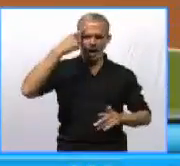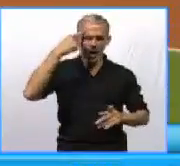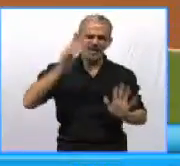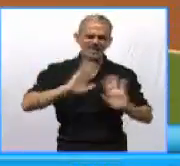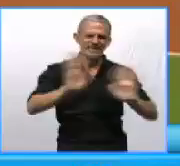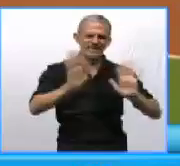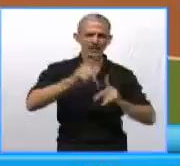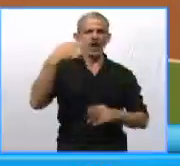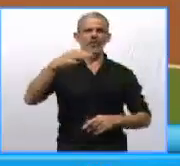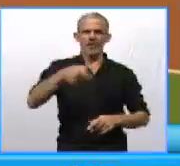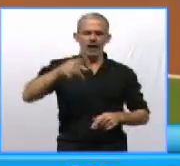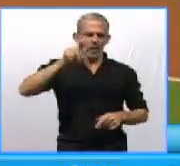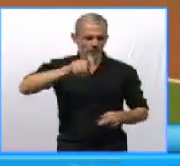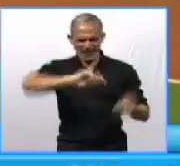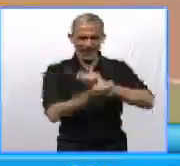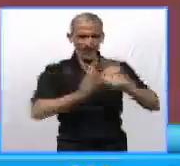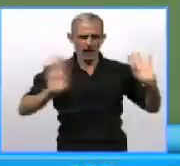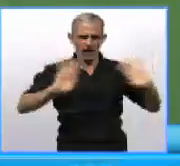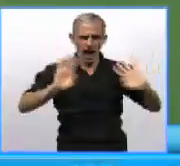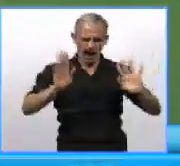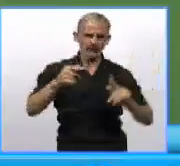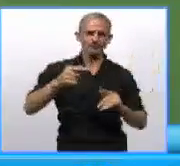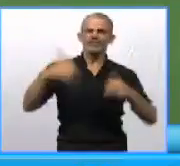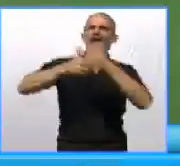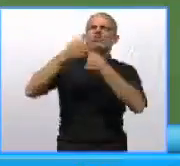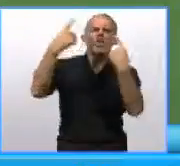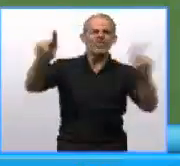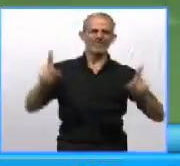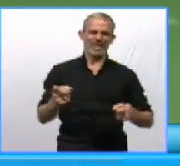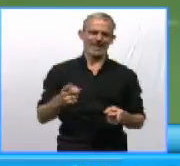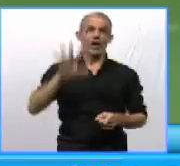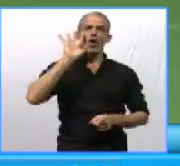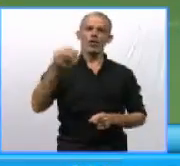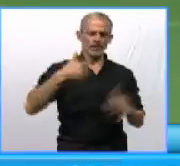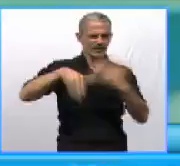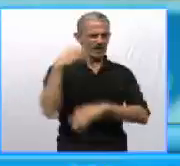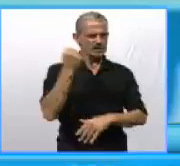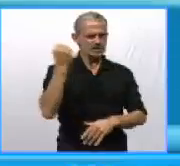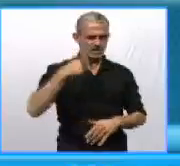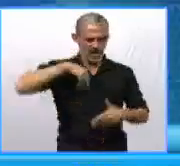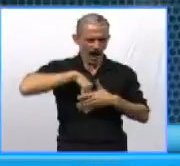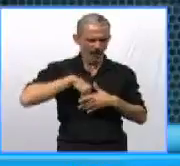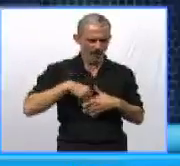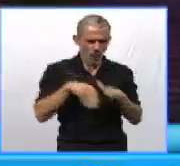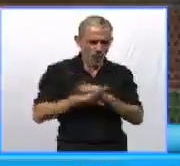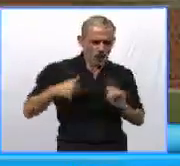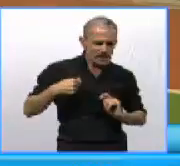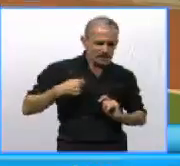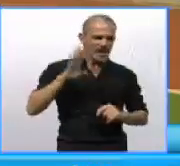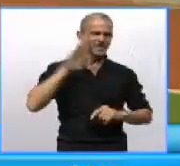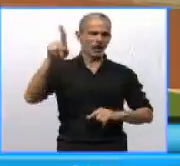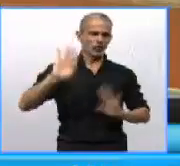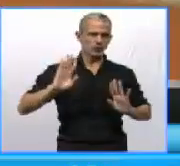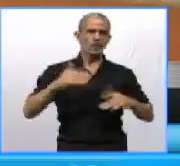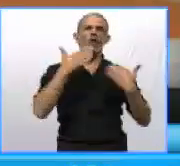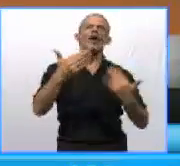cambio, un clip, y nada, y es otro torneo. Obvio que es una revancha, lo que pasa es que lo llevas internamente. Gracias a Dios el deporte